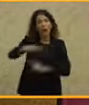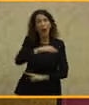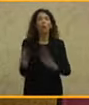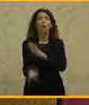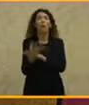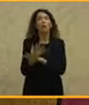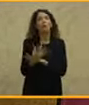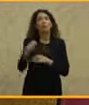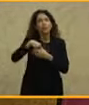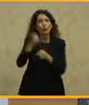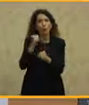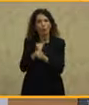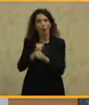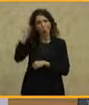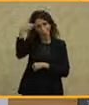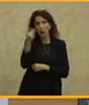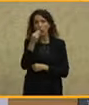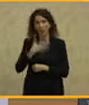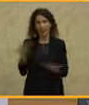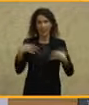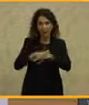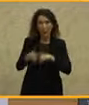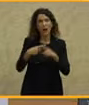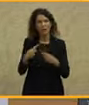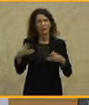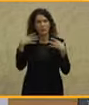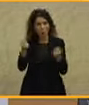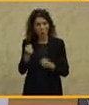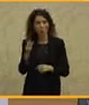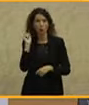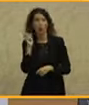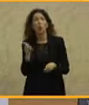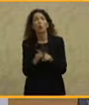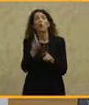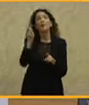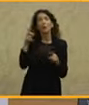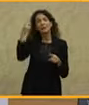trabajo saludables donde impere la cultura del bienestar y la salud y no obvien los riesgos